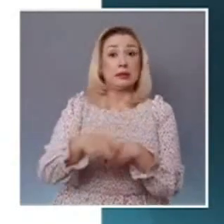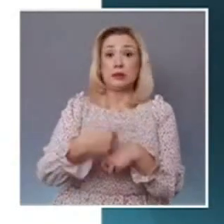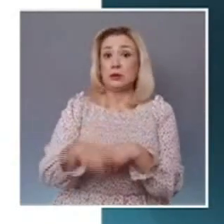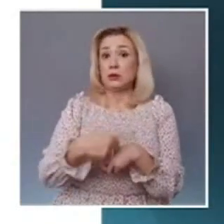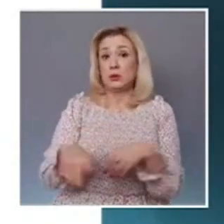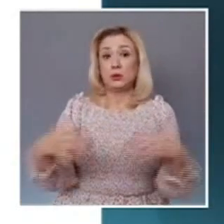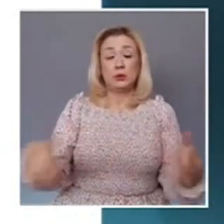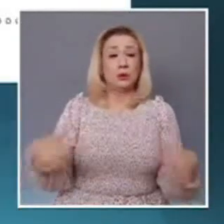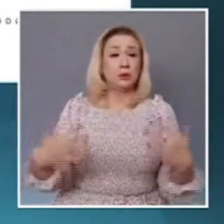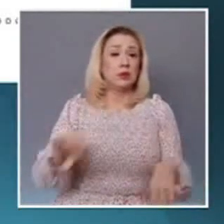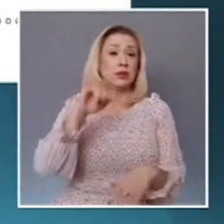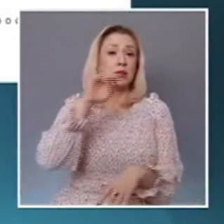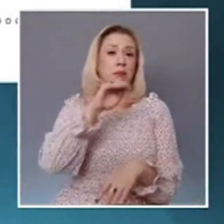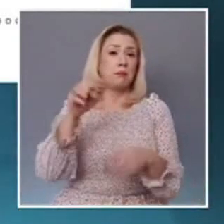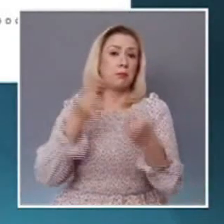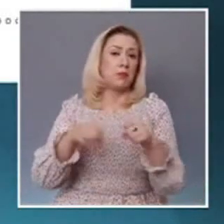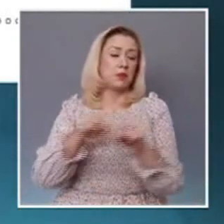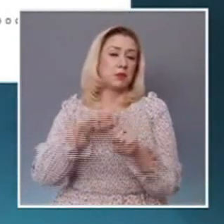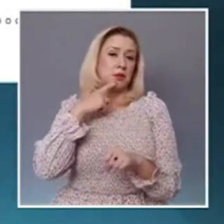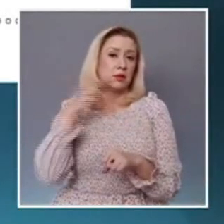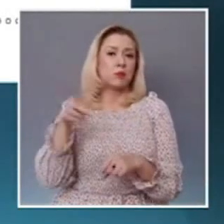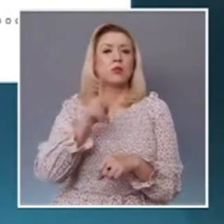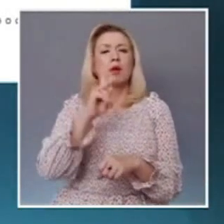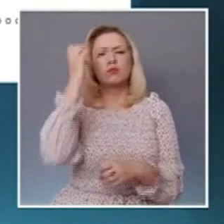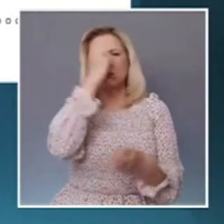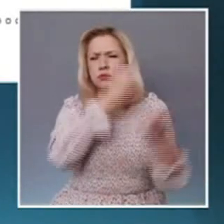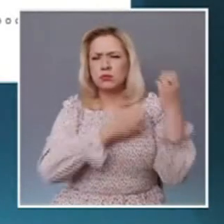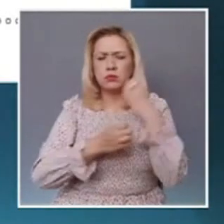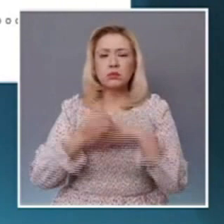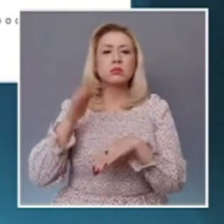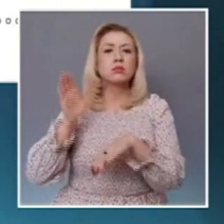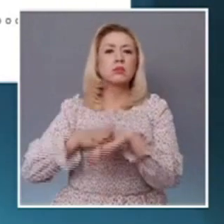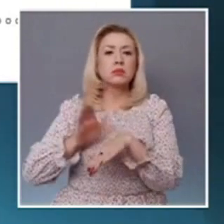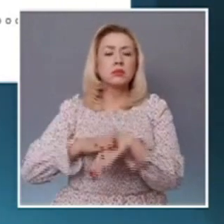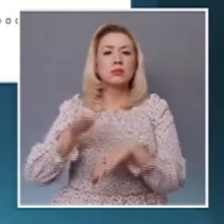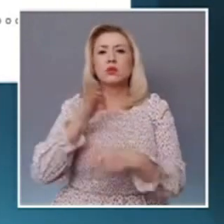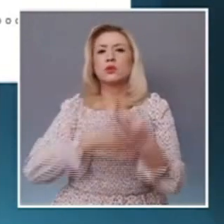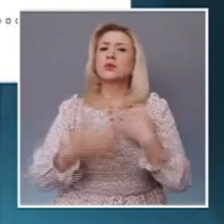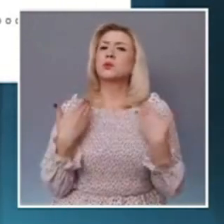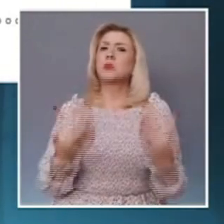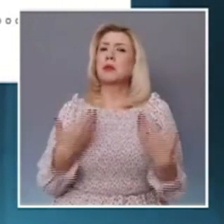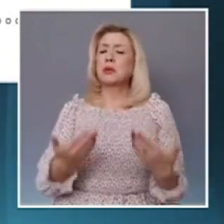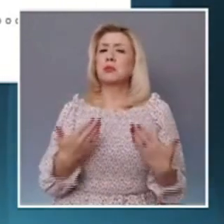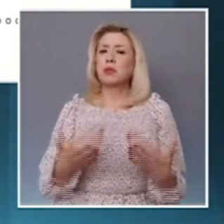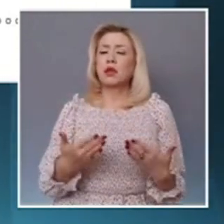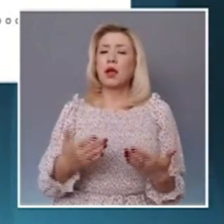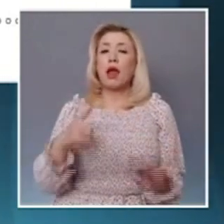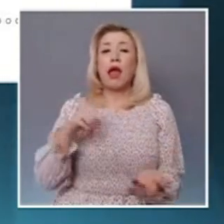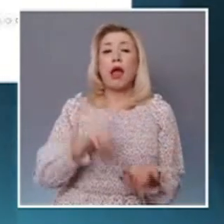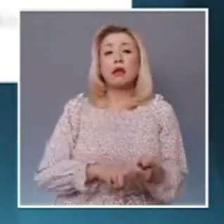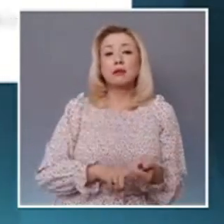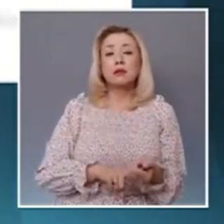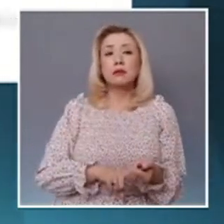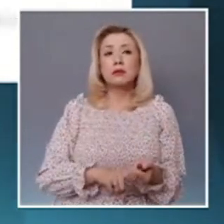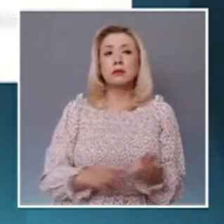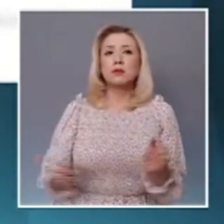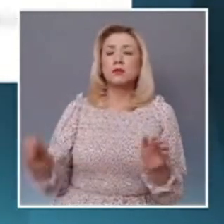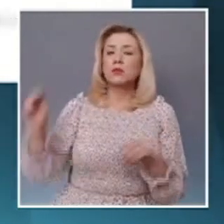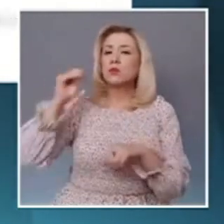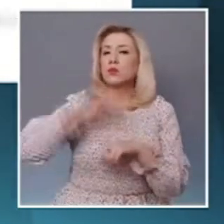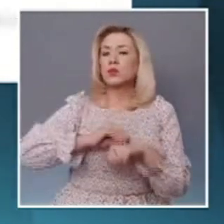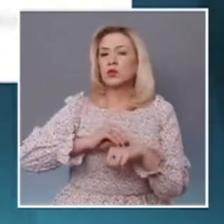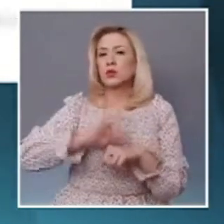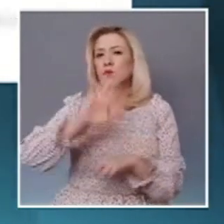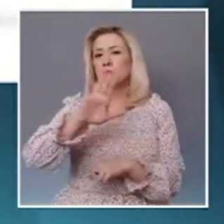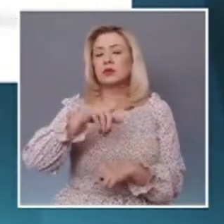en una consulta de revisión se le notificó que todo marchaba bien. Sin embargo, se anexó una nota que decía datos de alarma